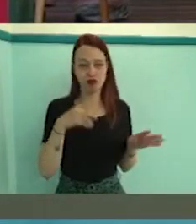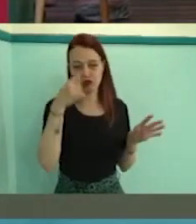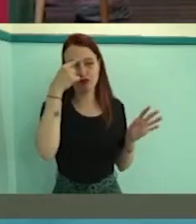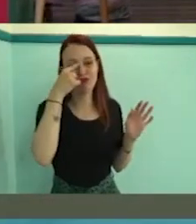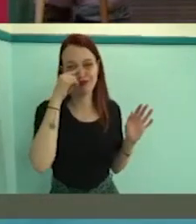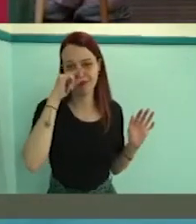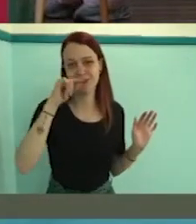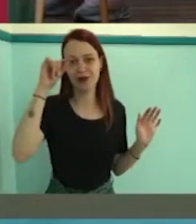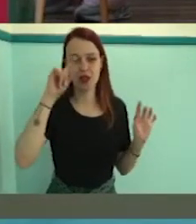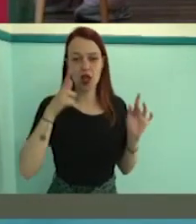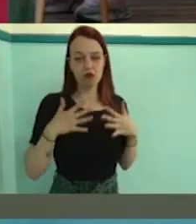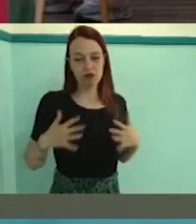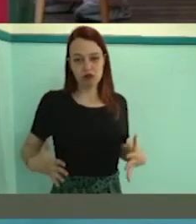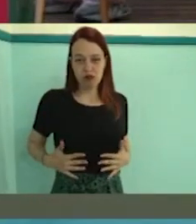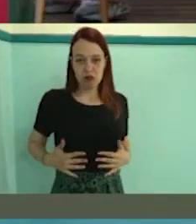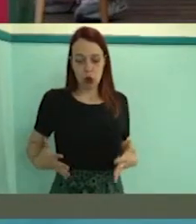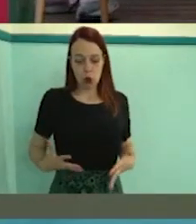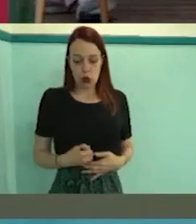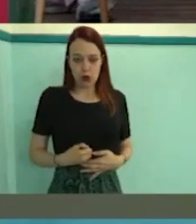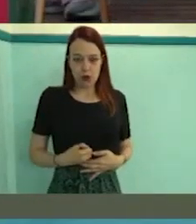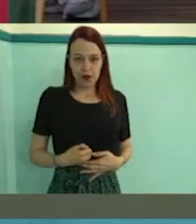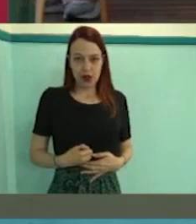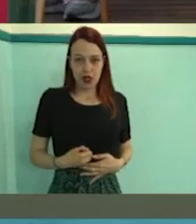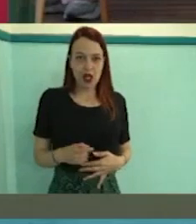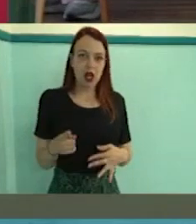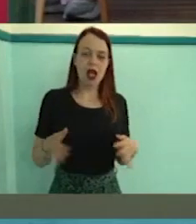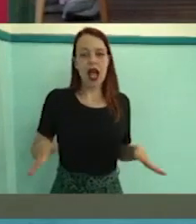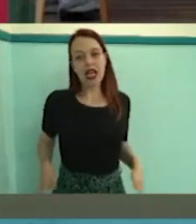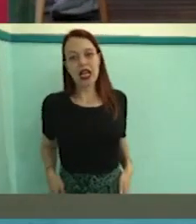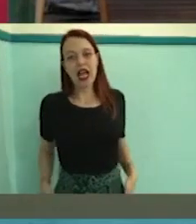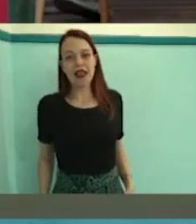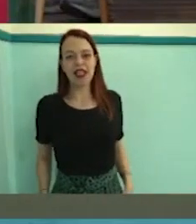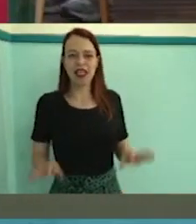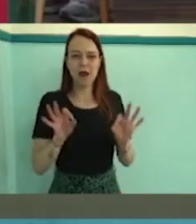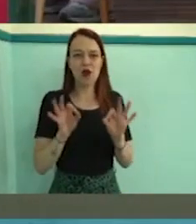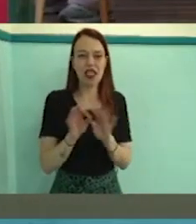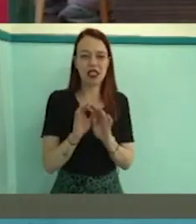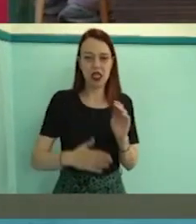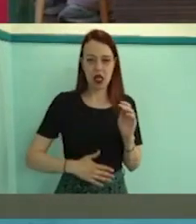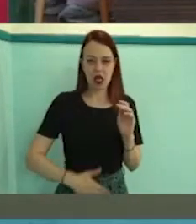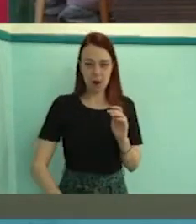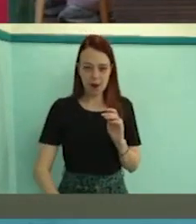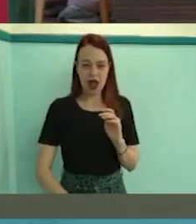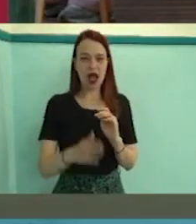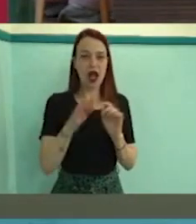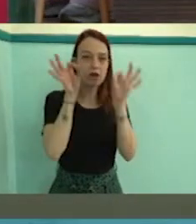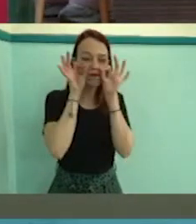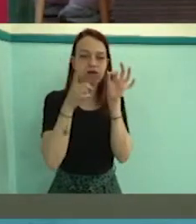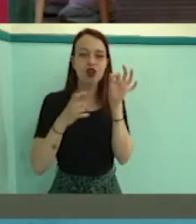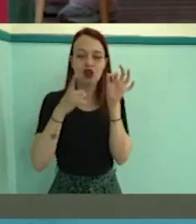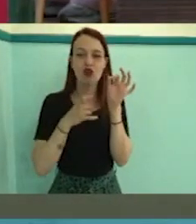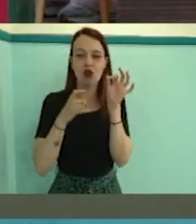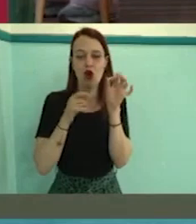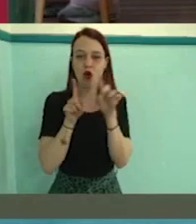finitas unas cinturitas super pronunciadas caderita pero la justa barriga plana siempre son rojad ditas pero tampoco mucho o